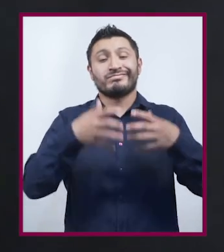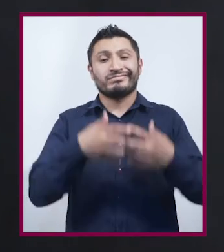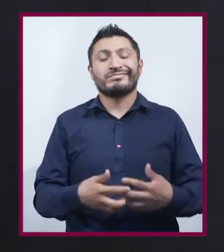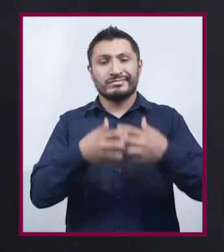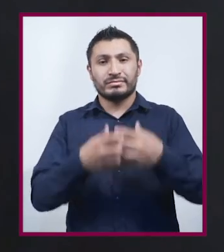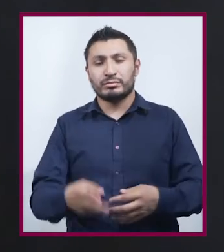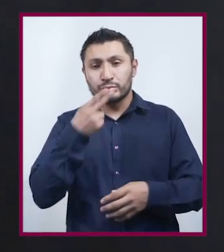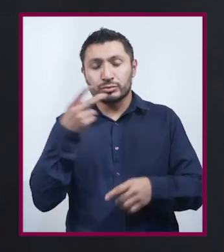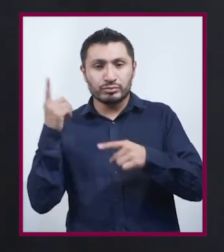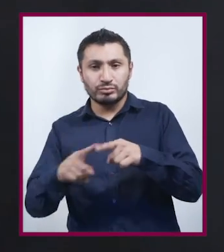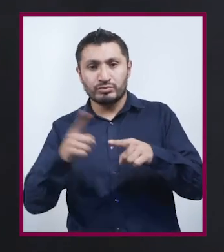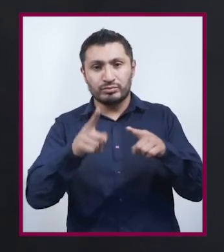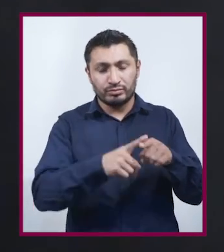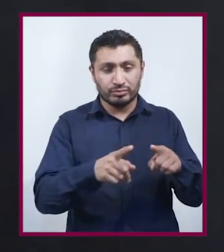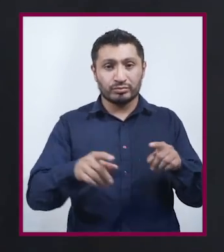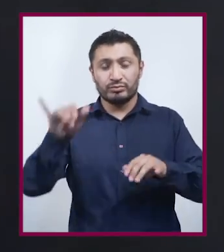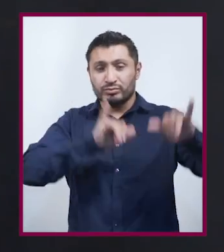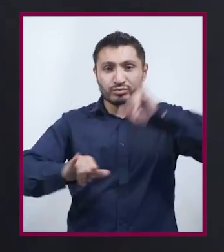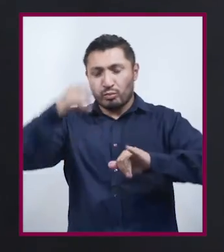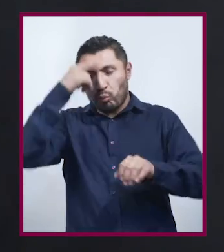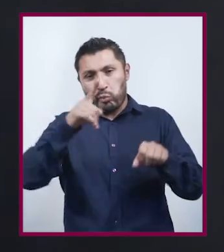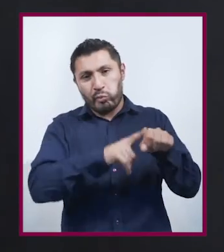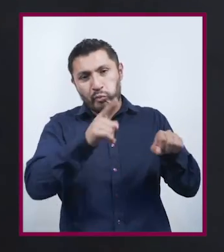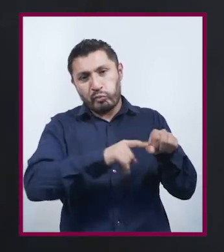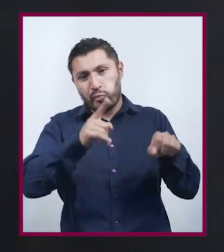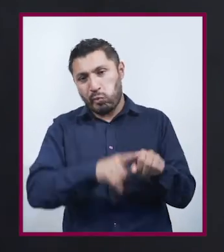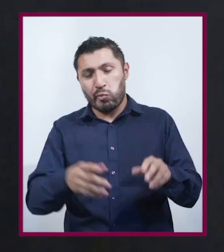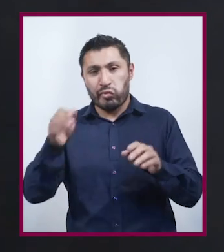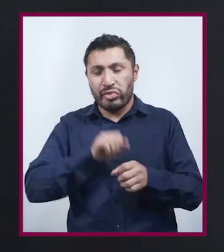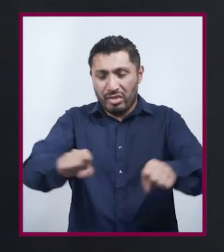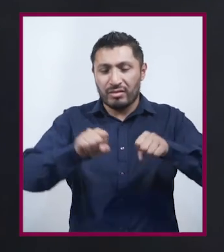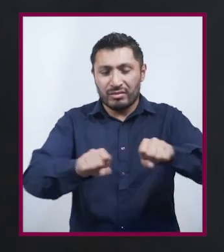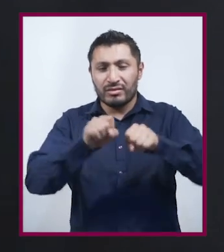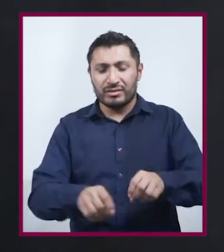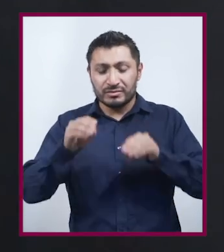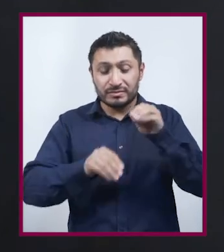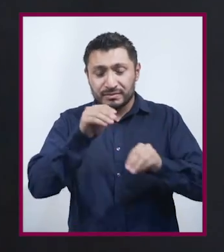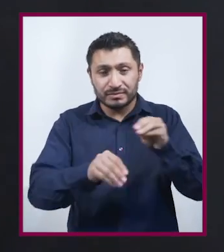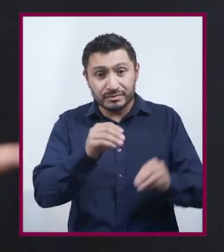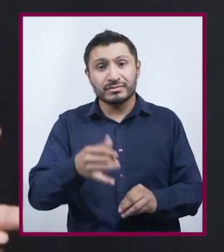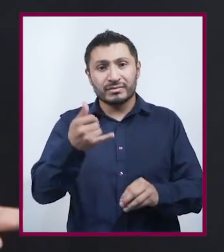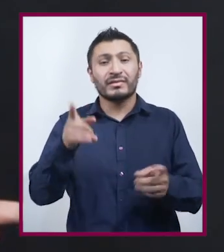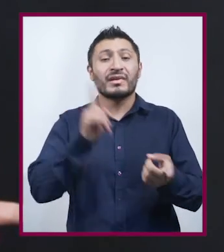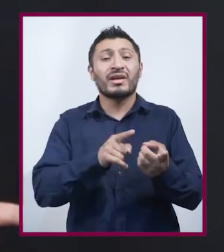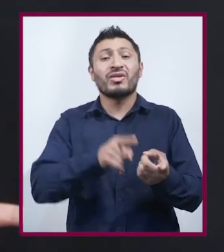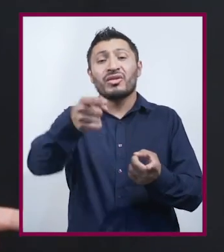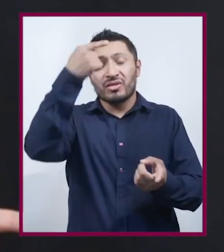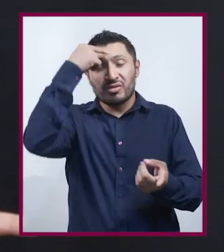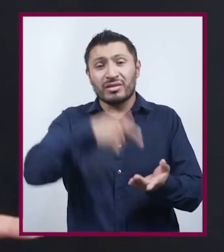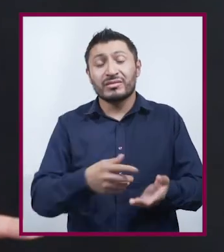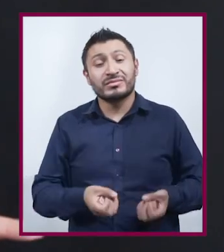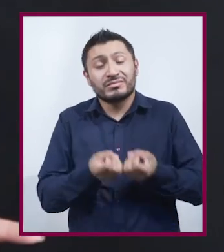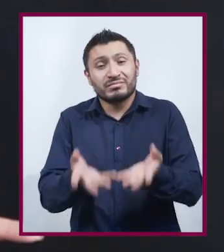una industria que emplea distintos tipos de químicos para teñir, decolorar, lavar y dar terminados. ¿Y dónde crees tú que va a dar